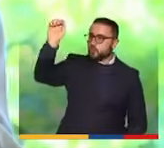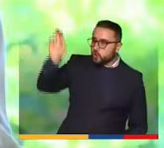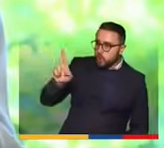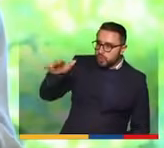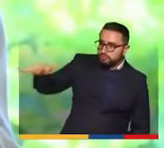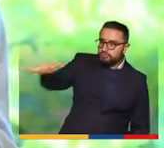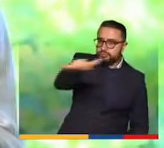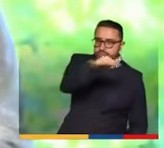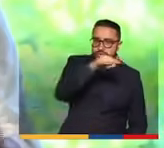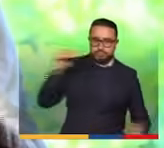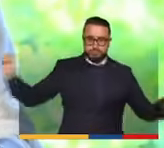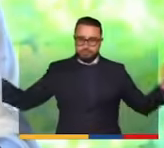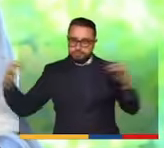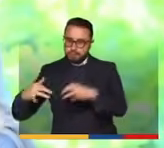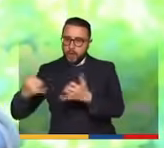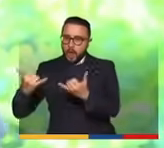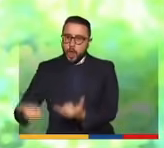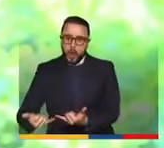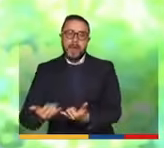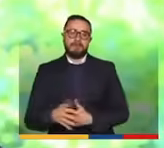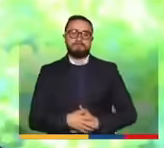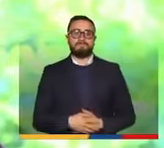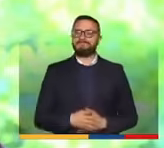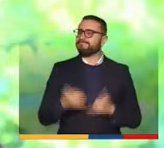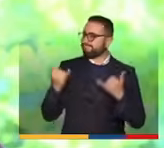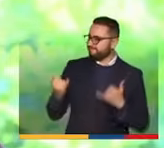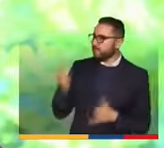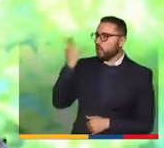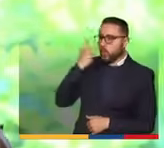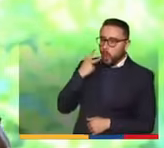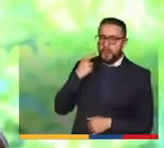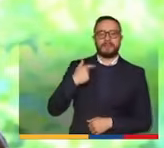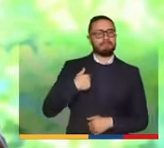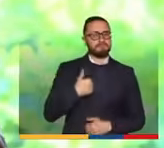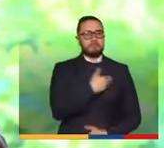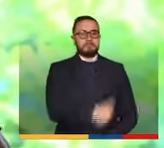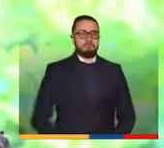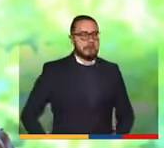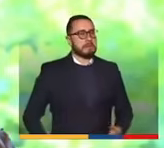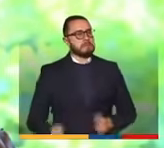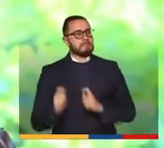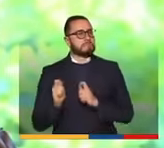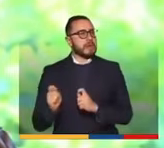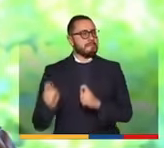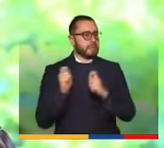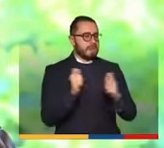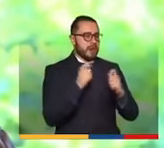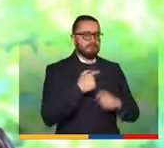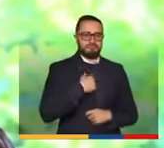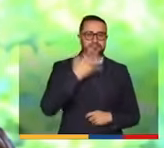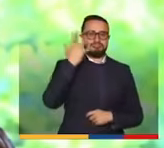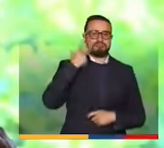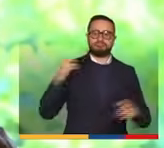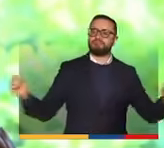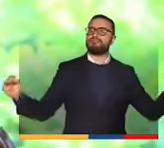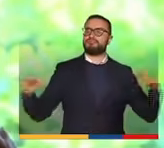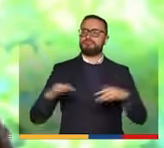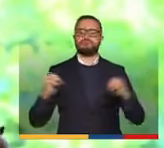Este es un tipo de eventos ya casi cotidiano que realizo como presidente en